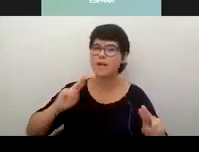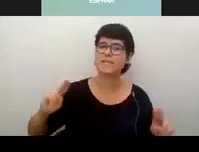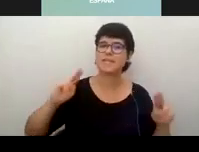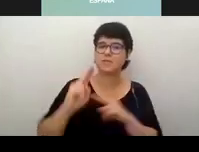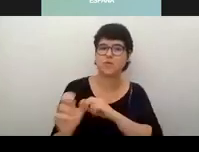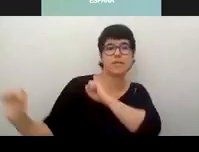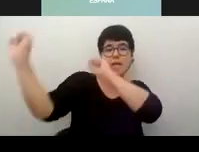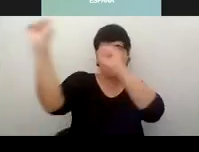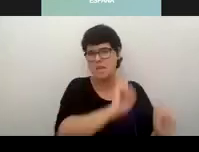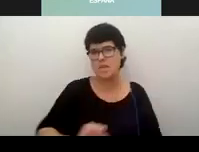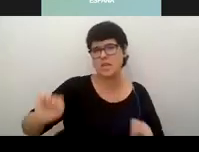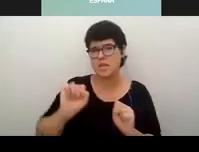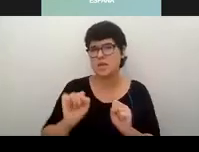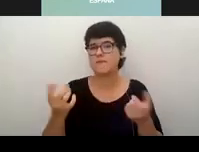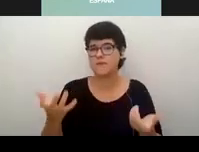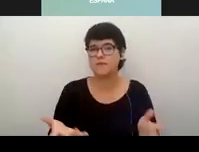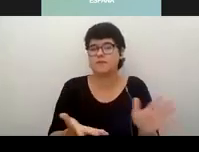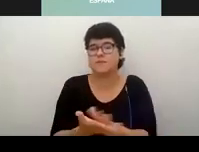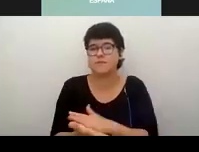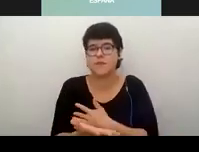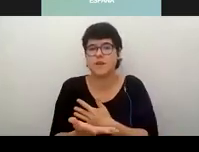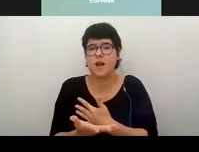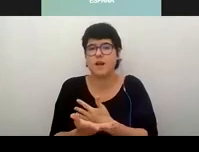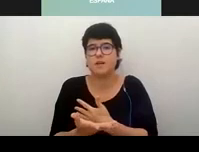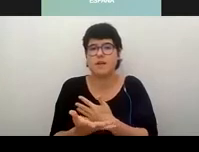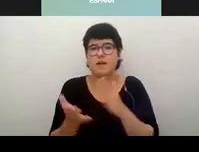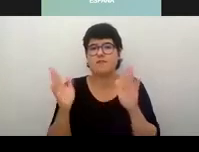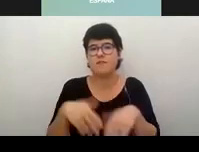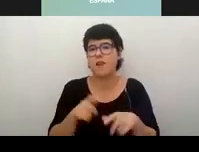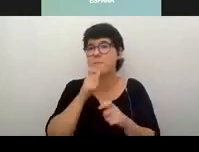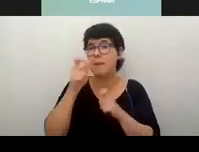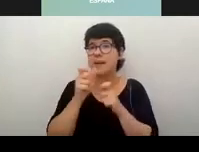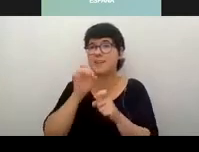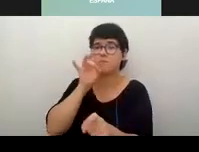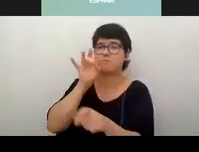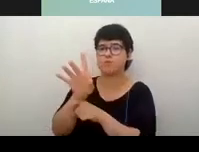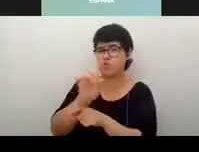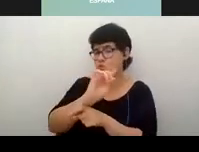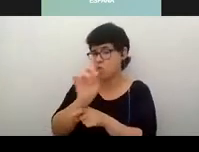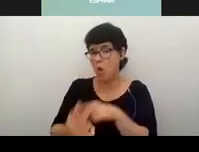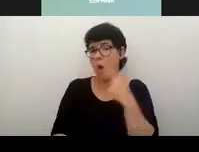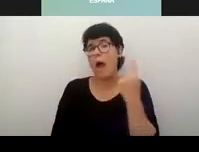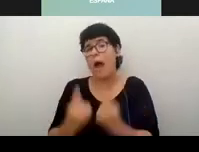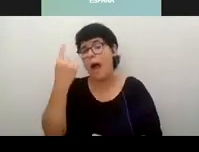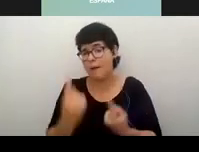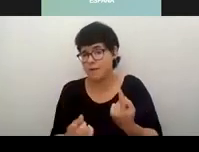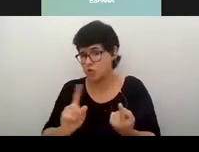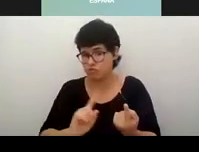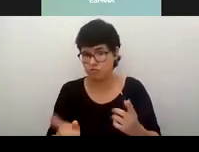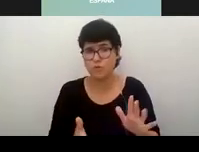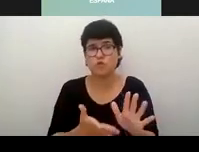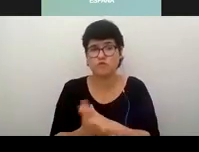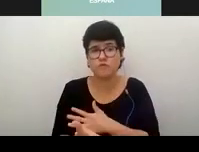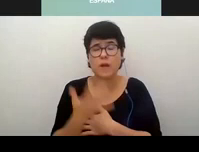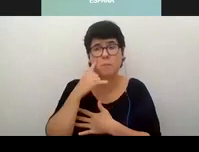defensivas, que no siempre van a comportar una expulsión de la bacteria. Pero estamos preparados por si esa bacteria no